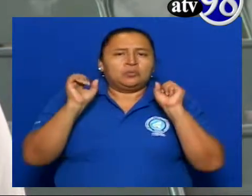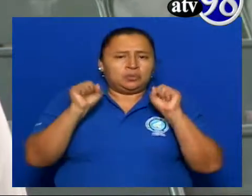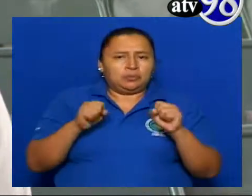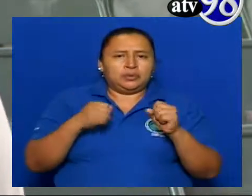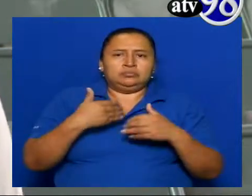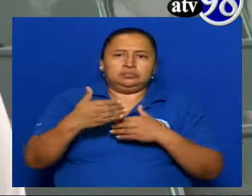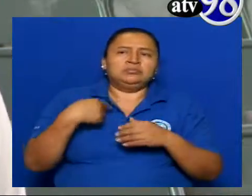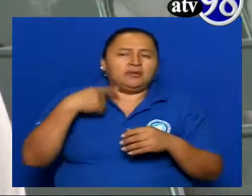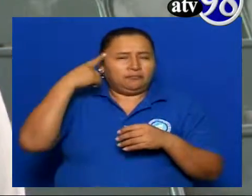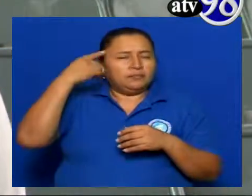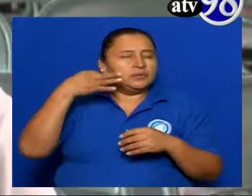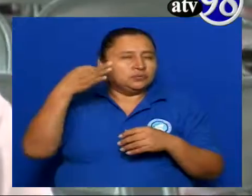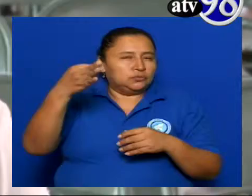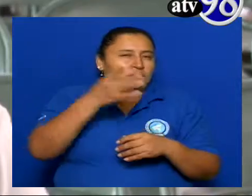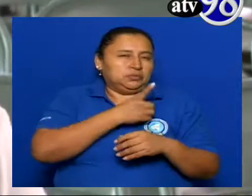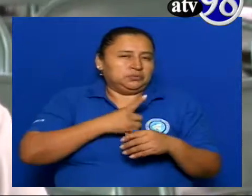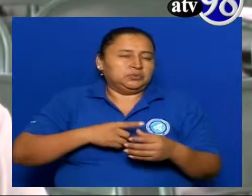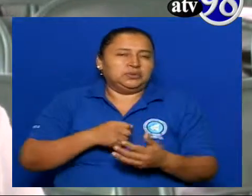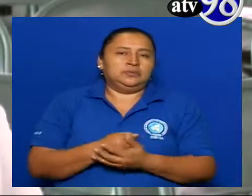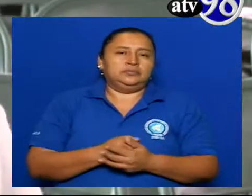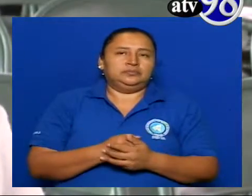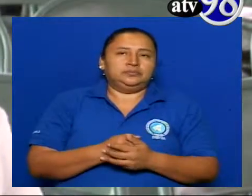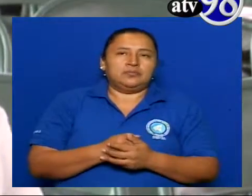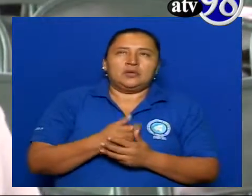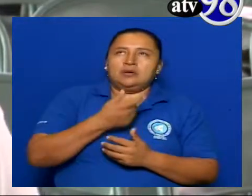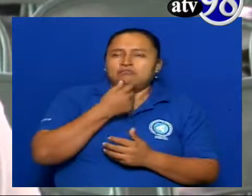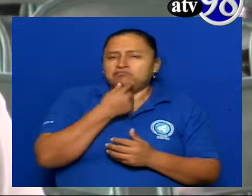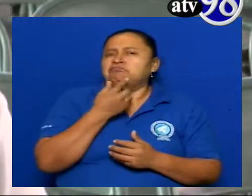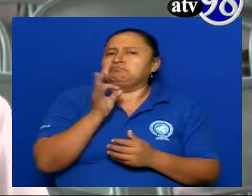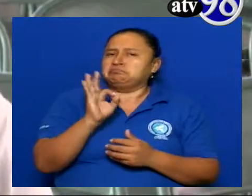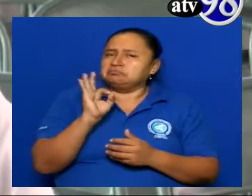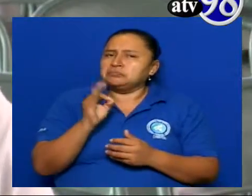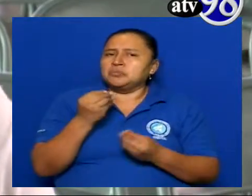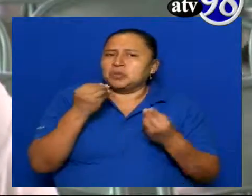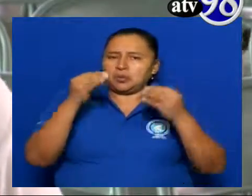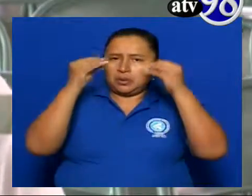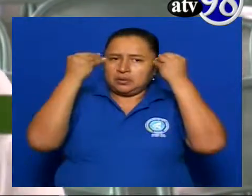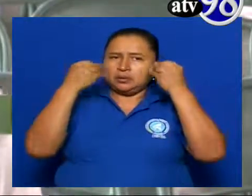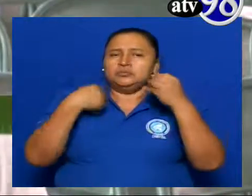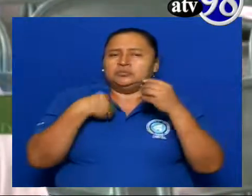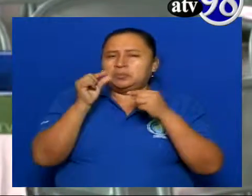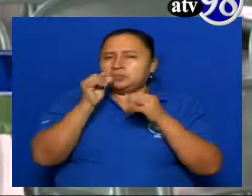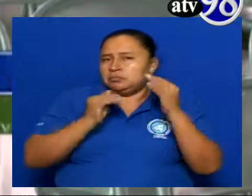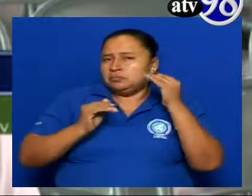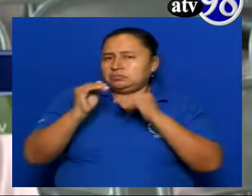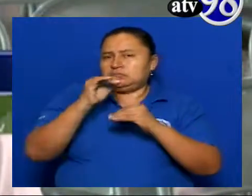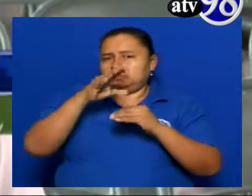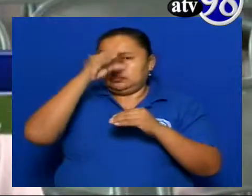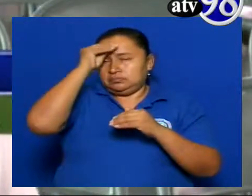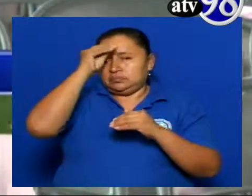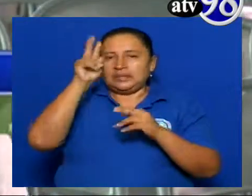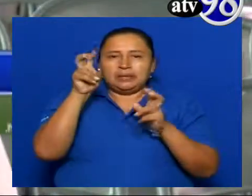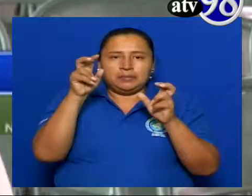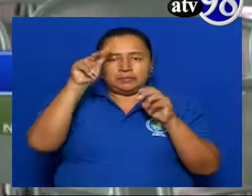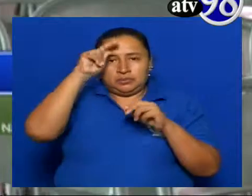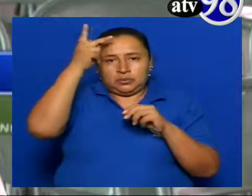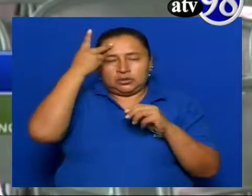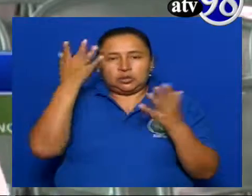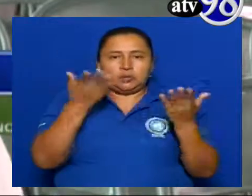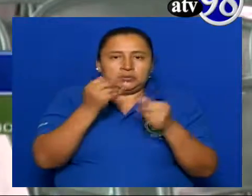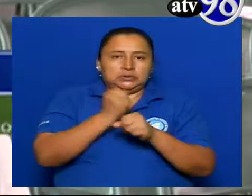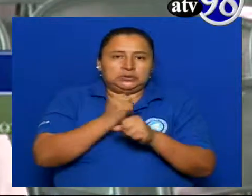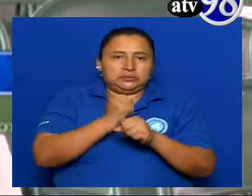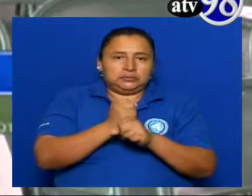alguien como ellos. Muy interesante y muy educativo, más que aprendí un poco sobre la política y cómo se